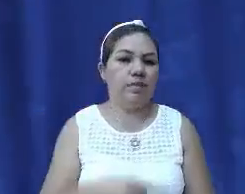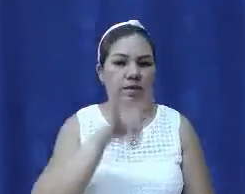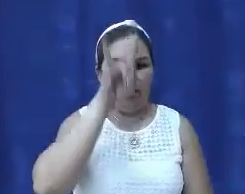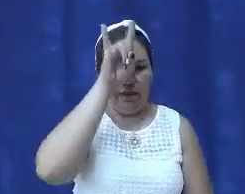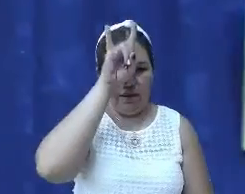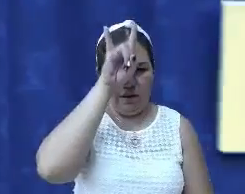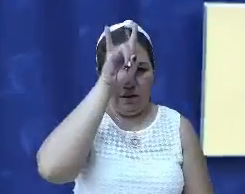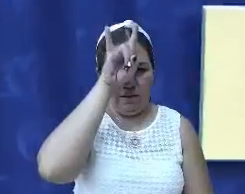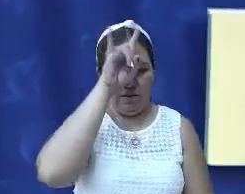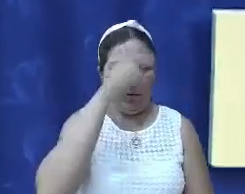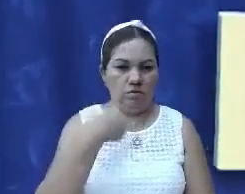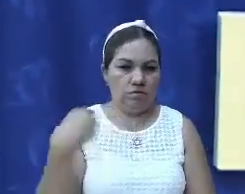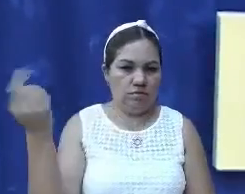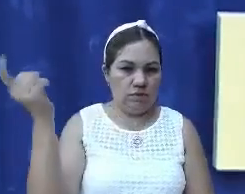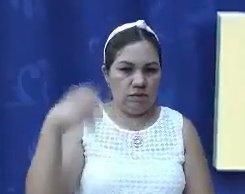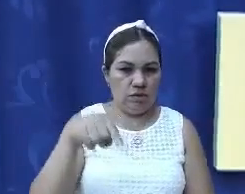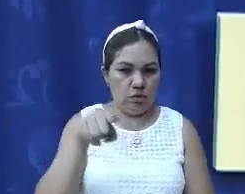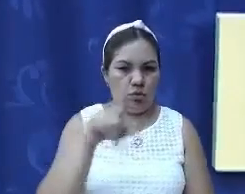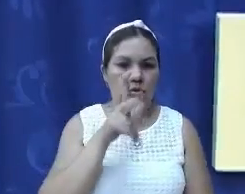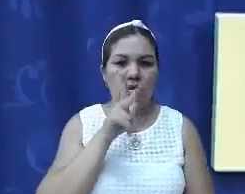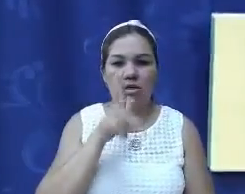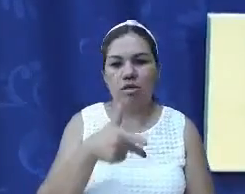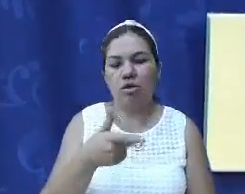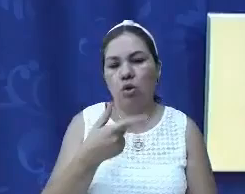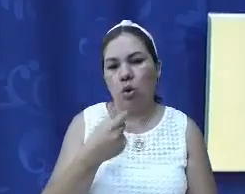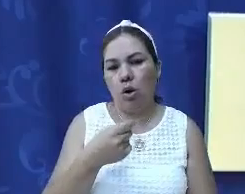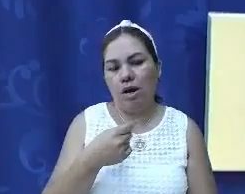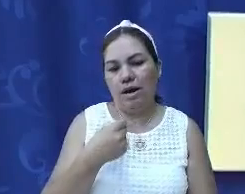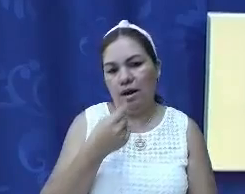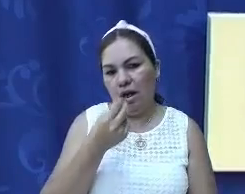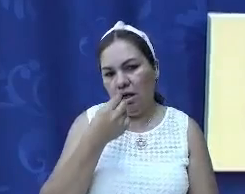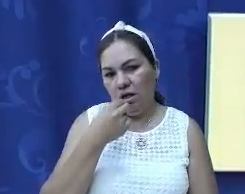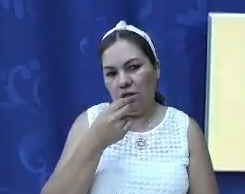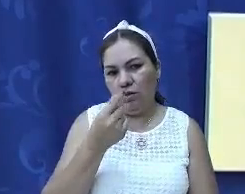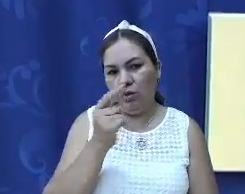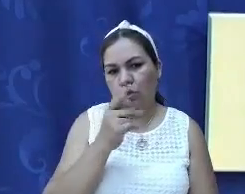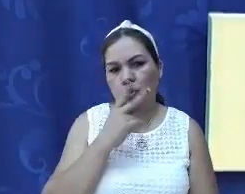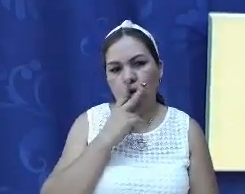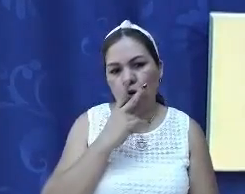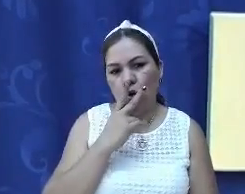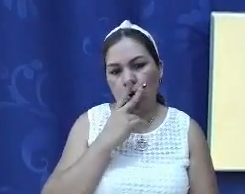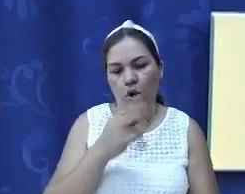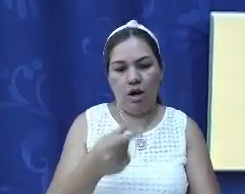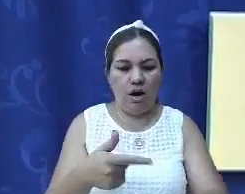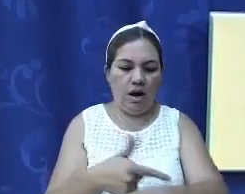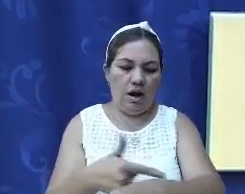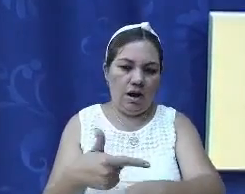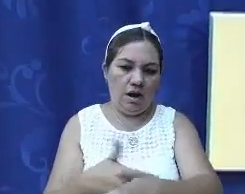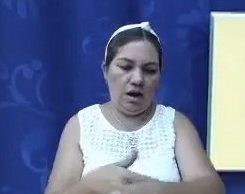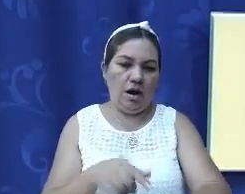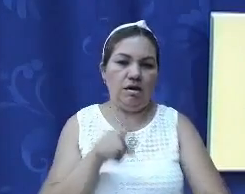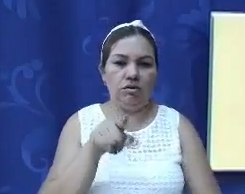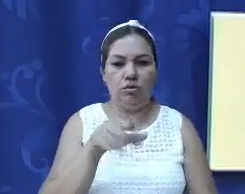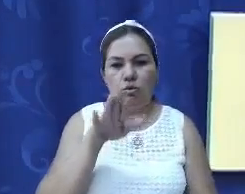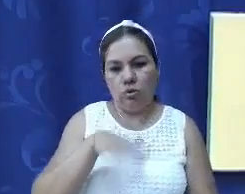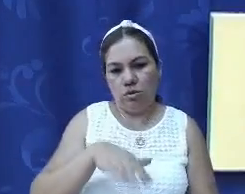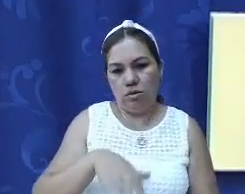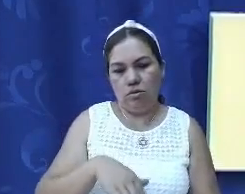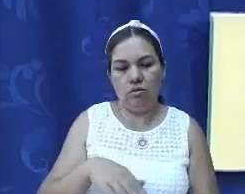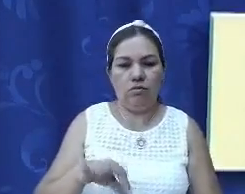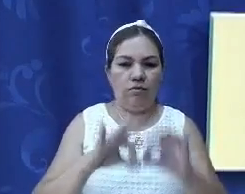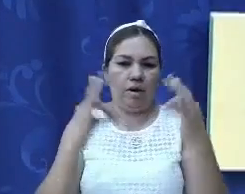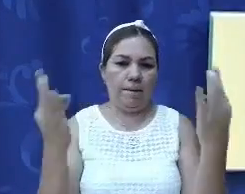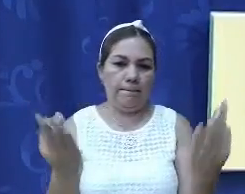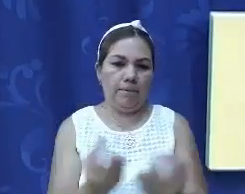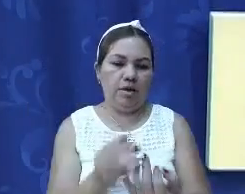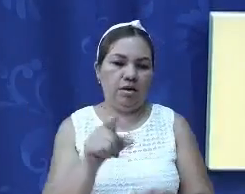se infiltró a meter a tus hijos en la droga, a querer destruir tus niños, tus niñas, tu familia, tu esposo, tu casa, la